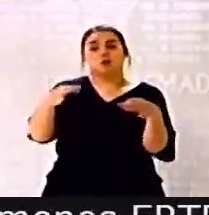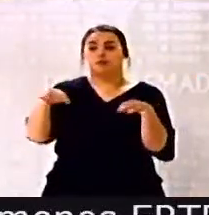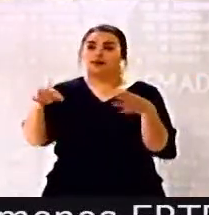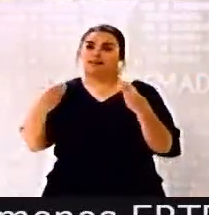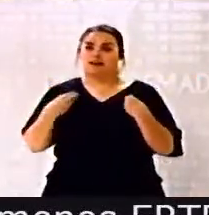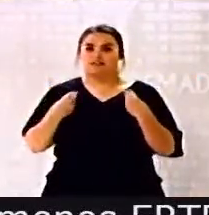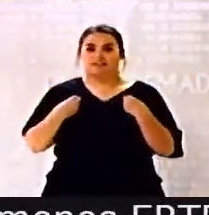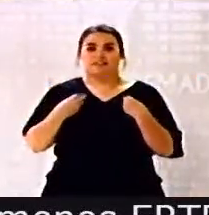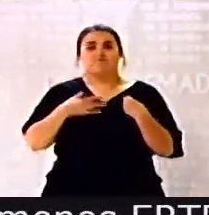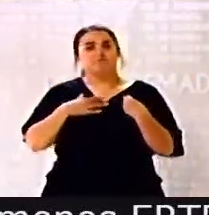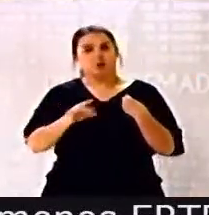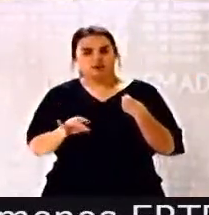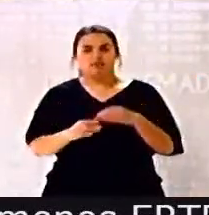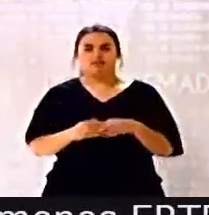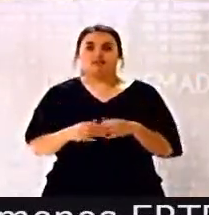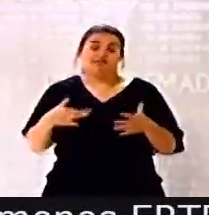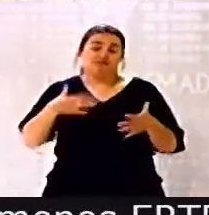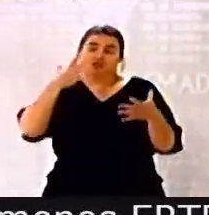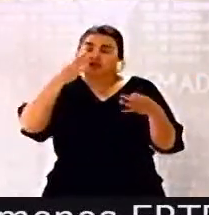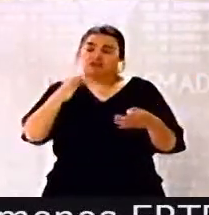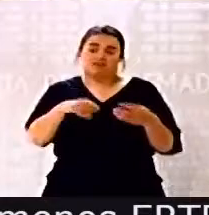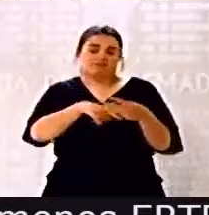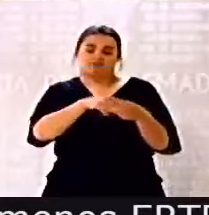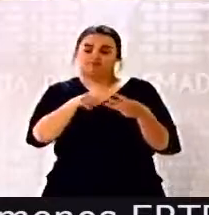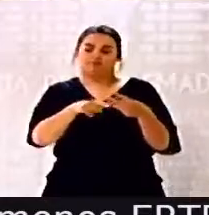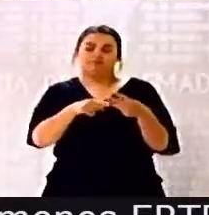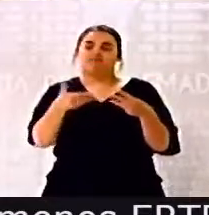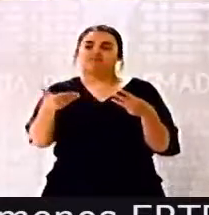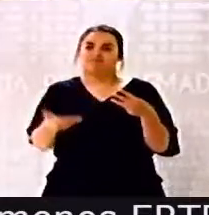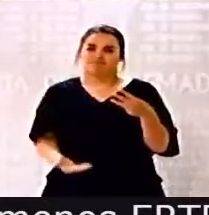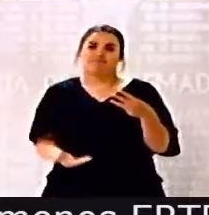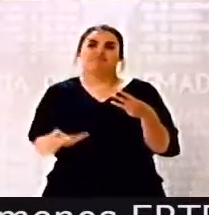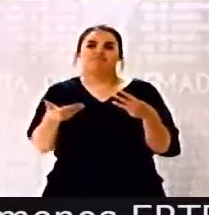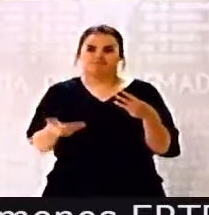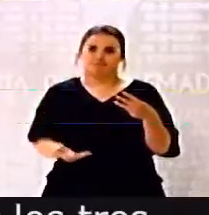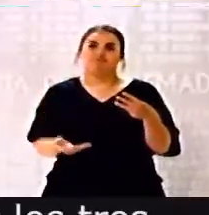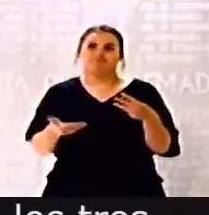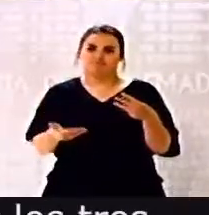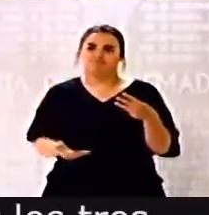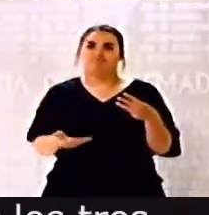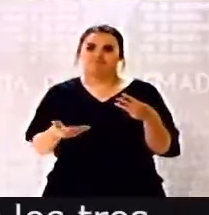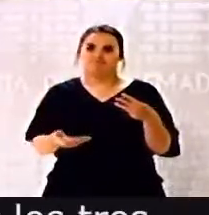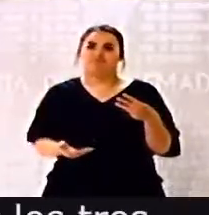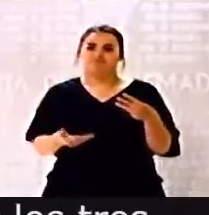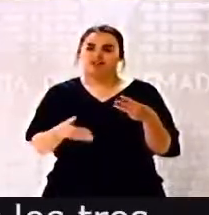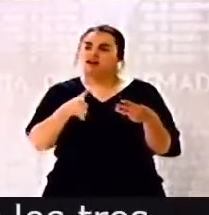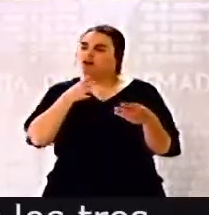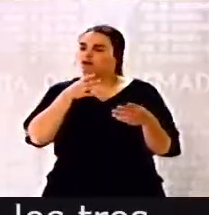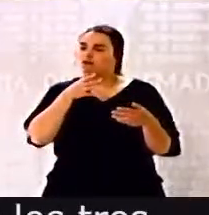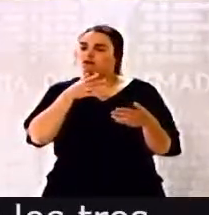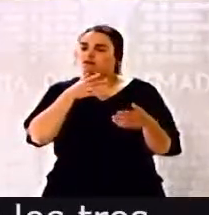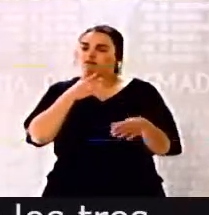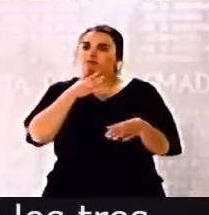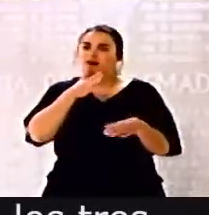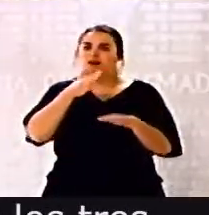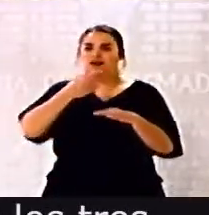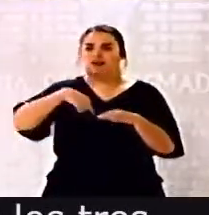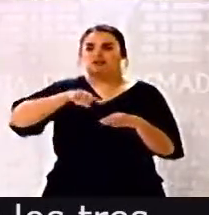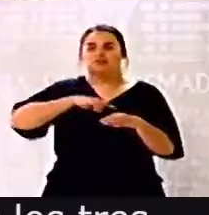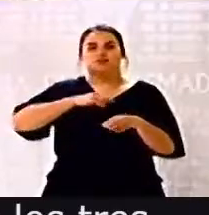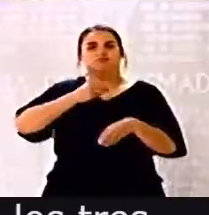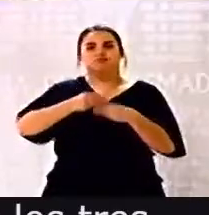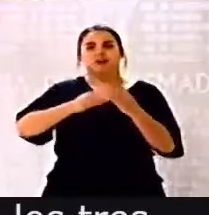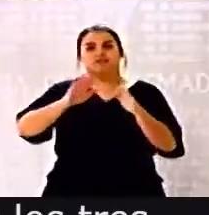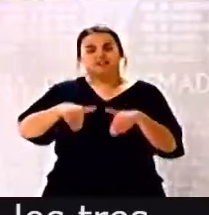vidas. Y yo creo que esos tres elementos son de la suficiente importancia como para que esto nos